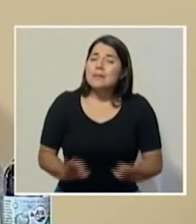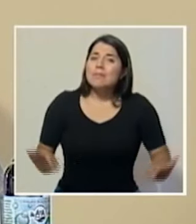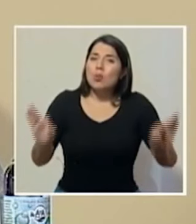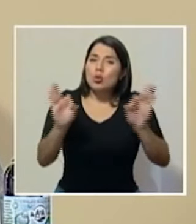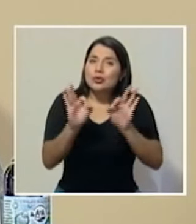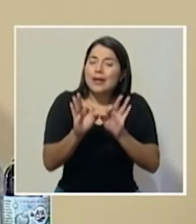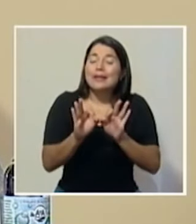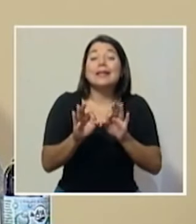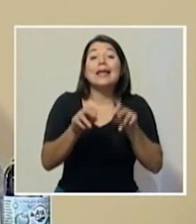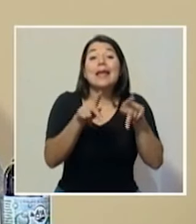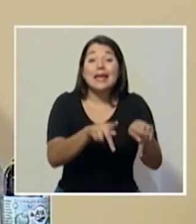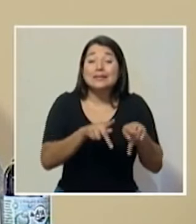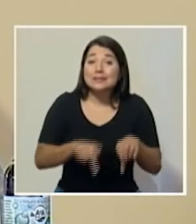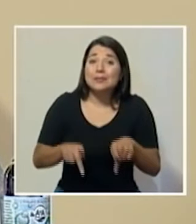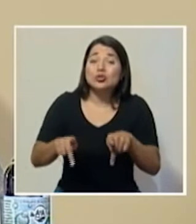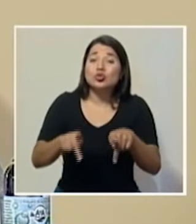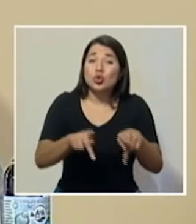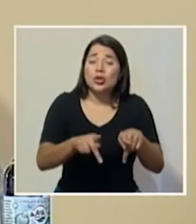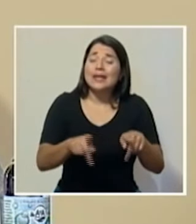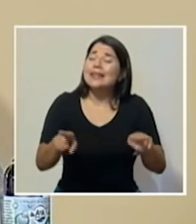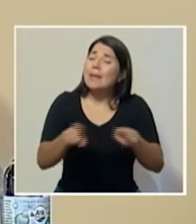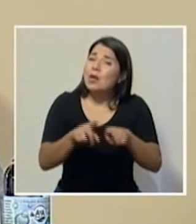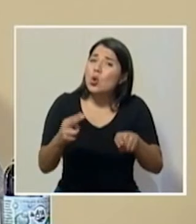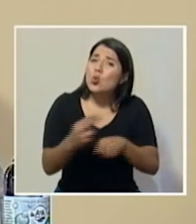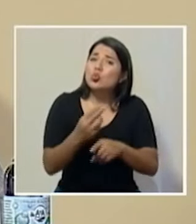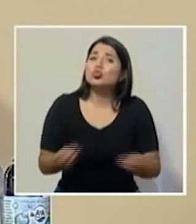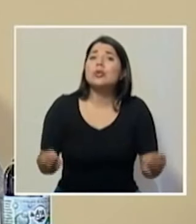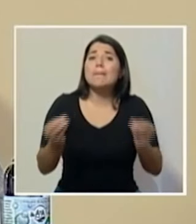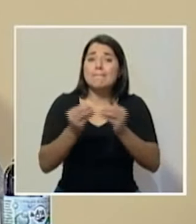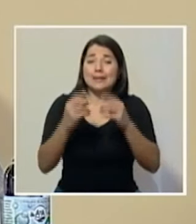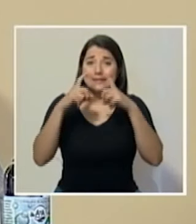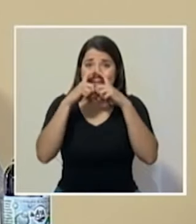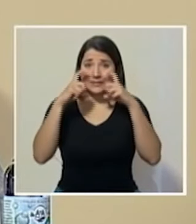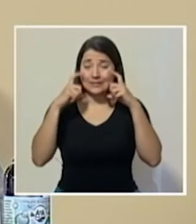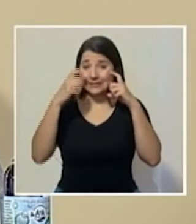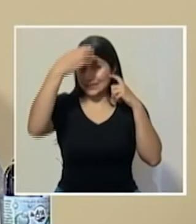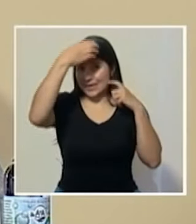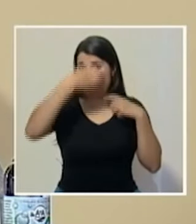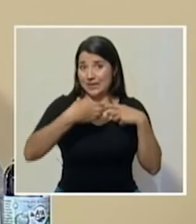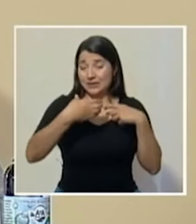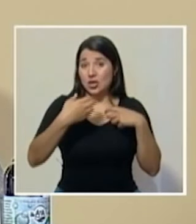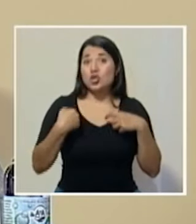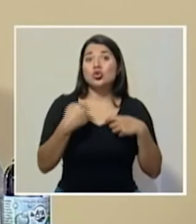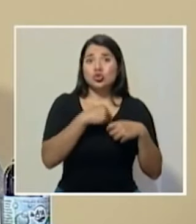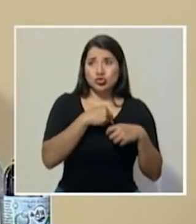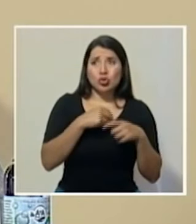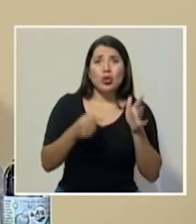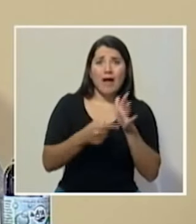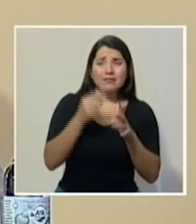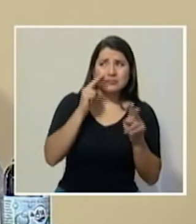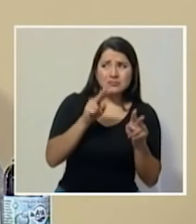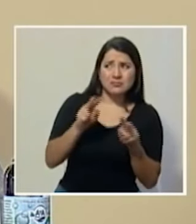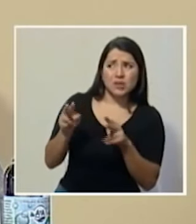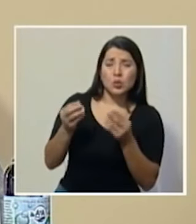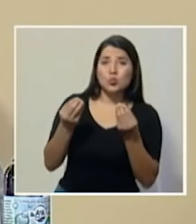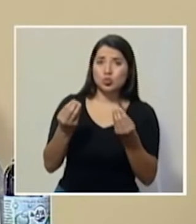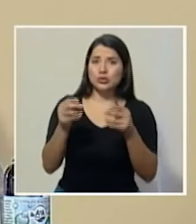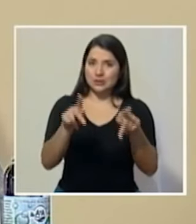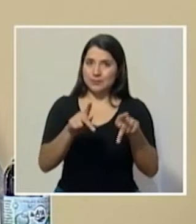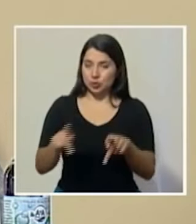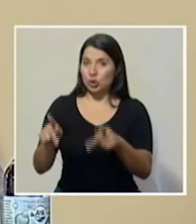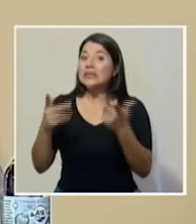población aumente también el uso de mascarillas y las caretas. Hemos visto que hay un buen porcentaje de la población que ya